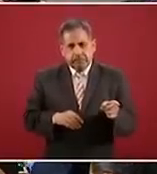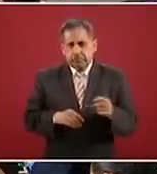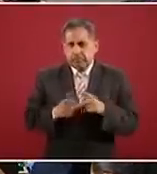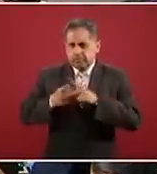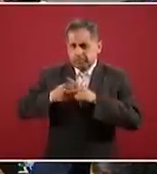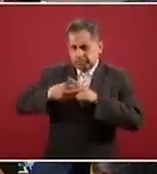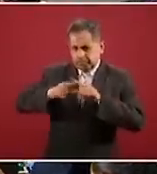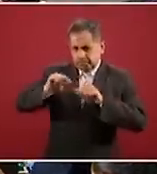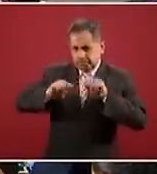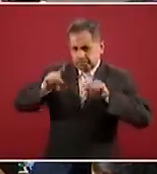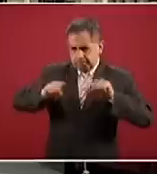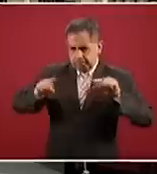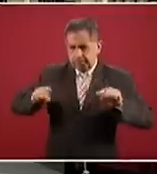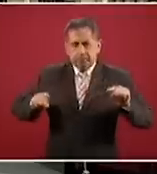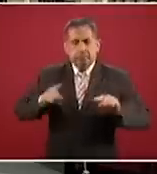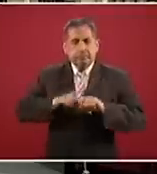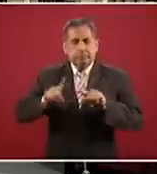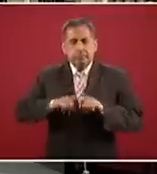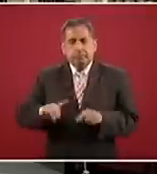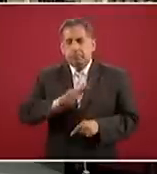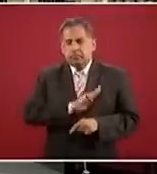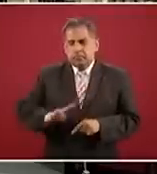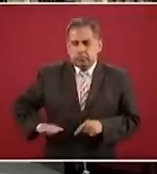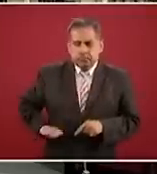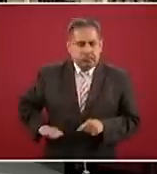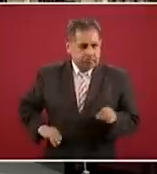gráfica de los municipios.